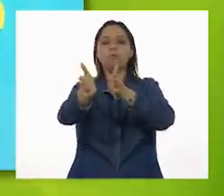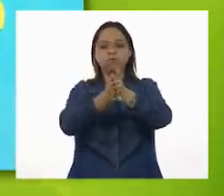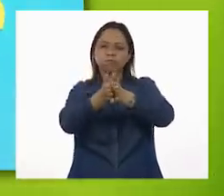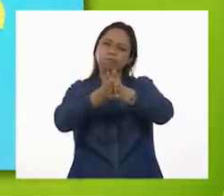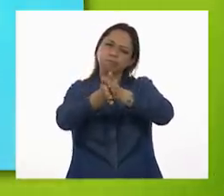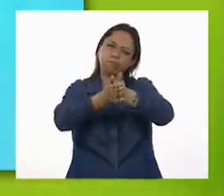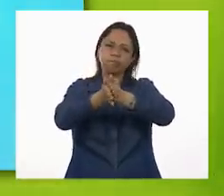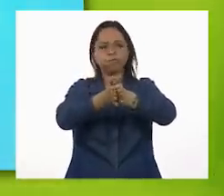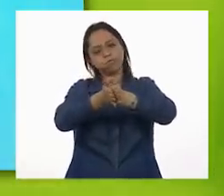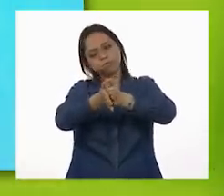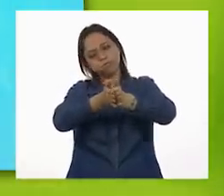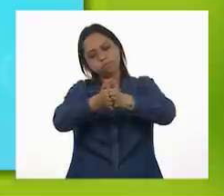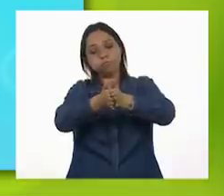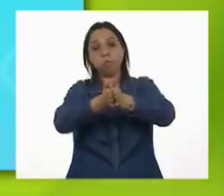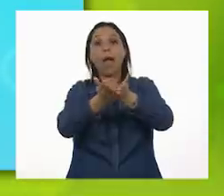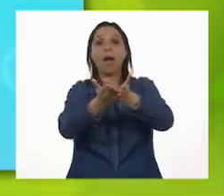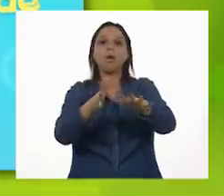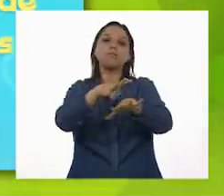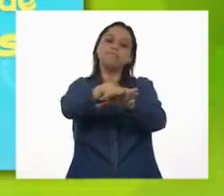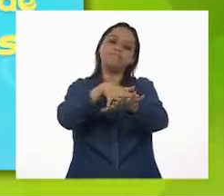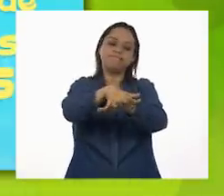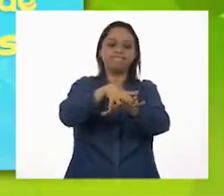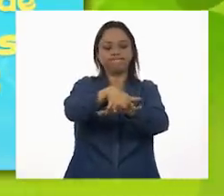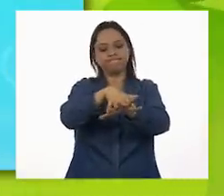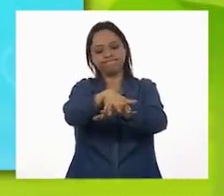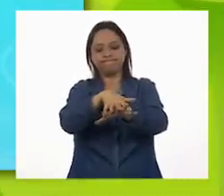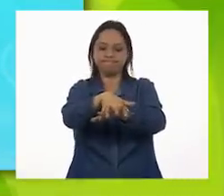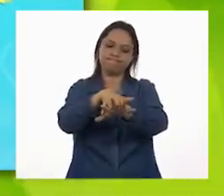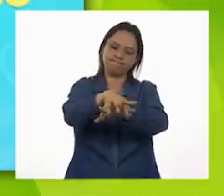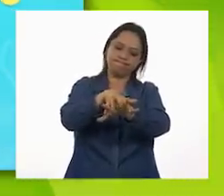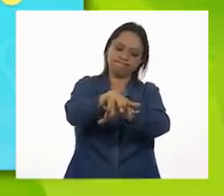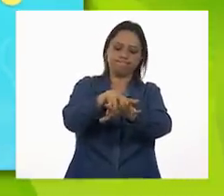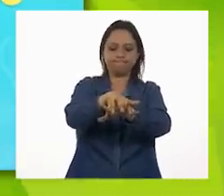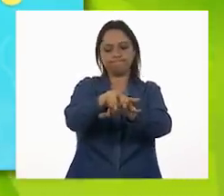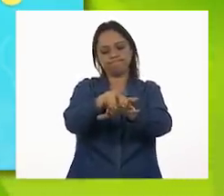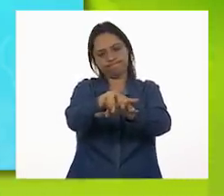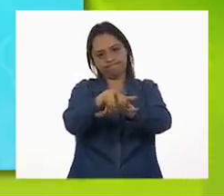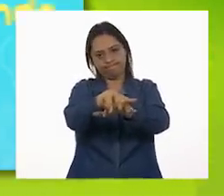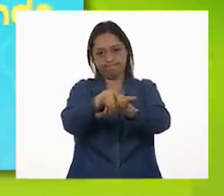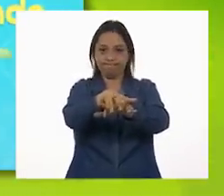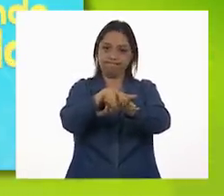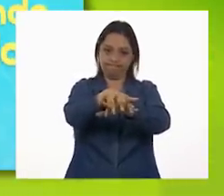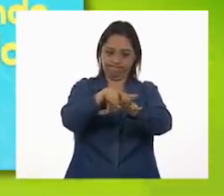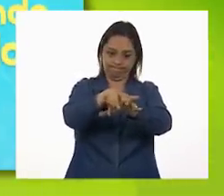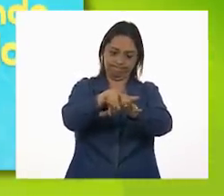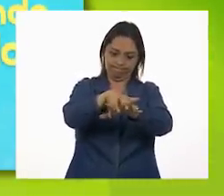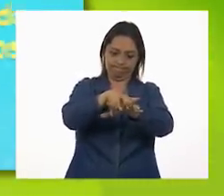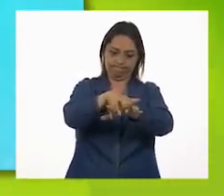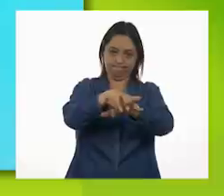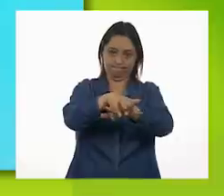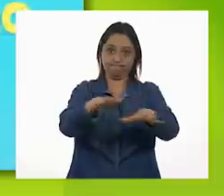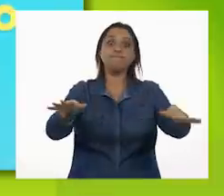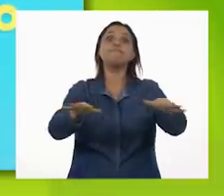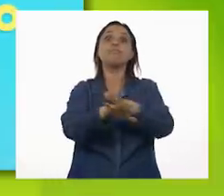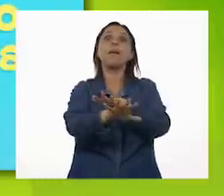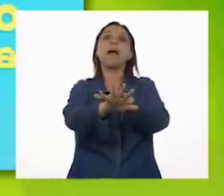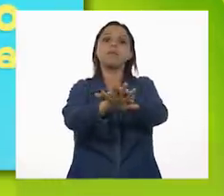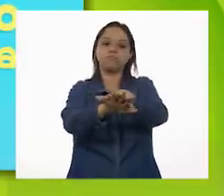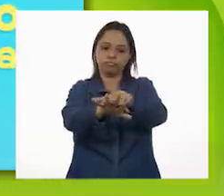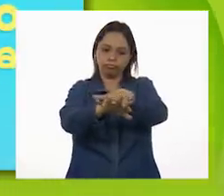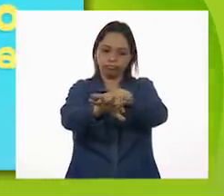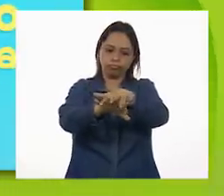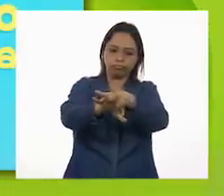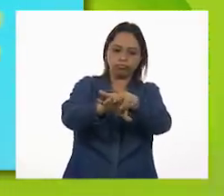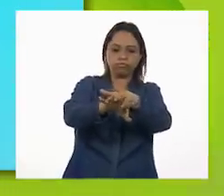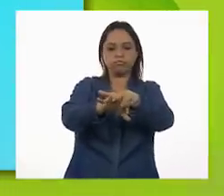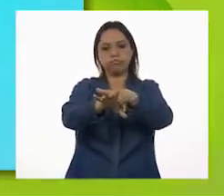con la otra. Ahora, frota la palma de una de tus manos contra el dorso de la otra, entrelazando los dedos. Repite lo mismo con